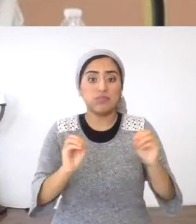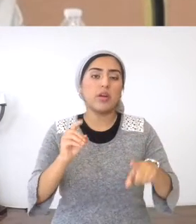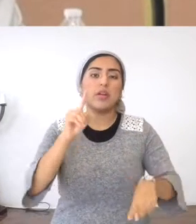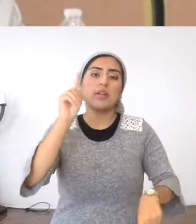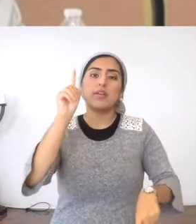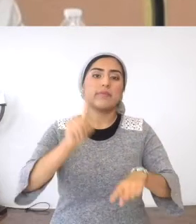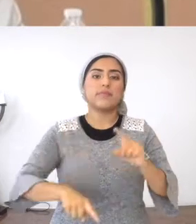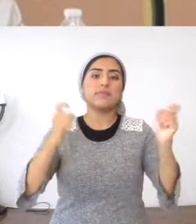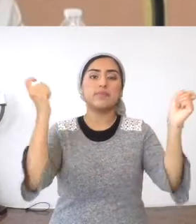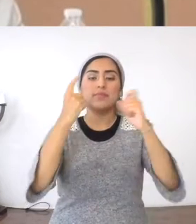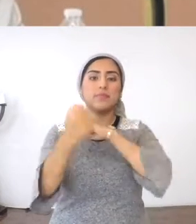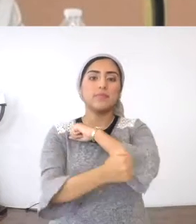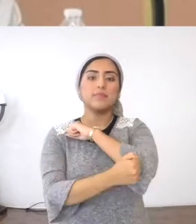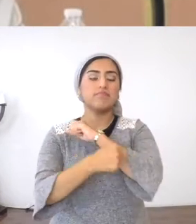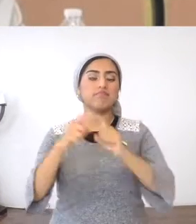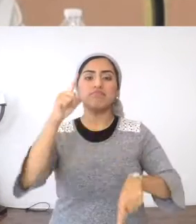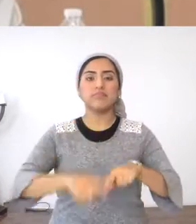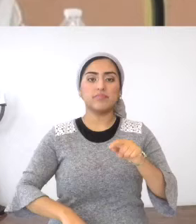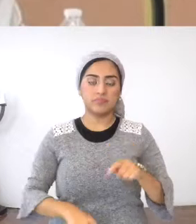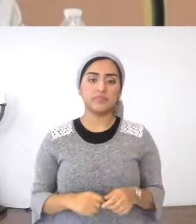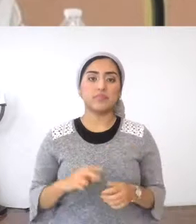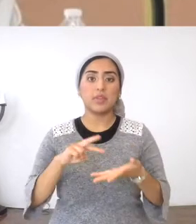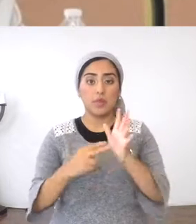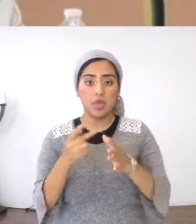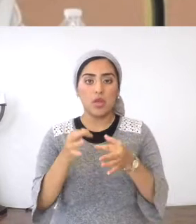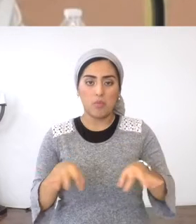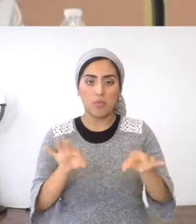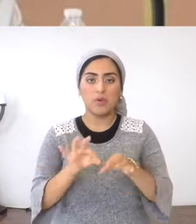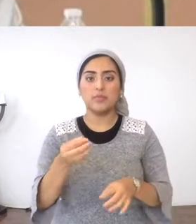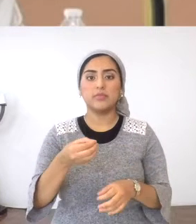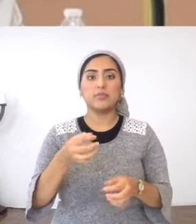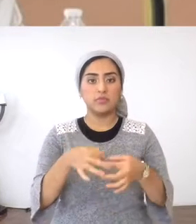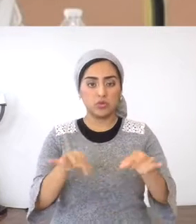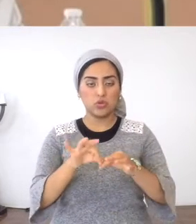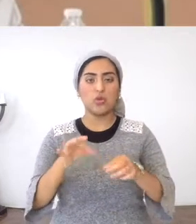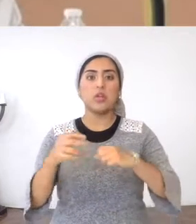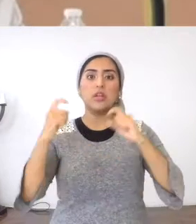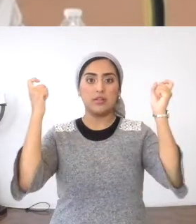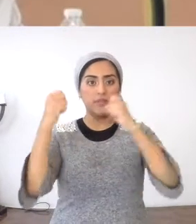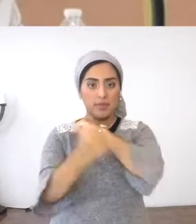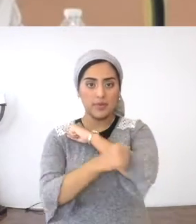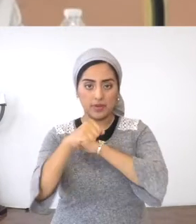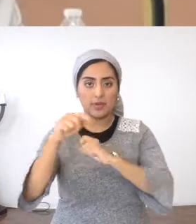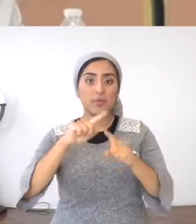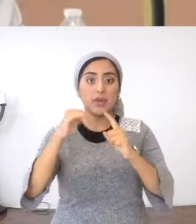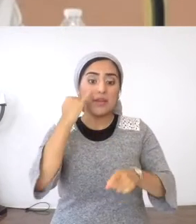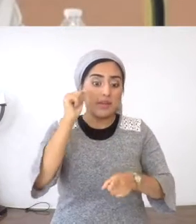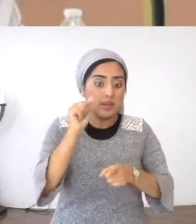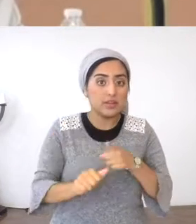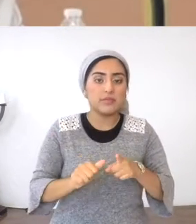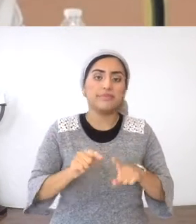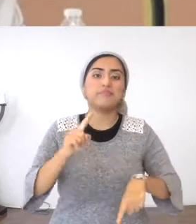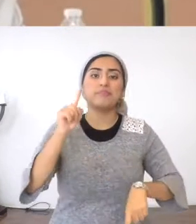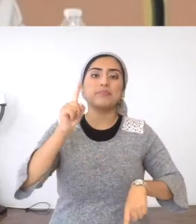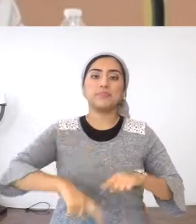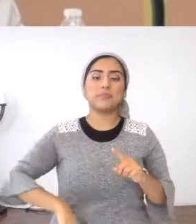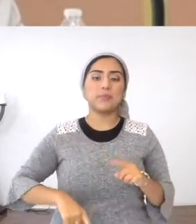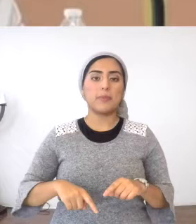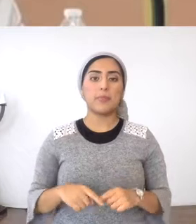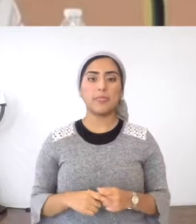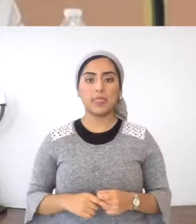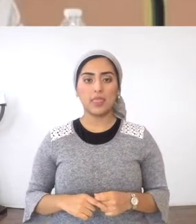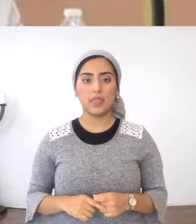incircunciso Comerá de ella Entonces Hay que comer de Pesaj Tomar de Pesaj Pero no incircunciso